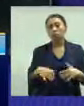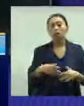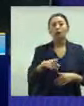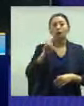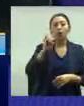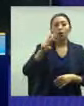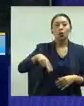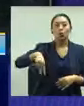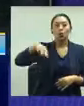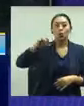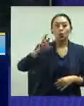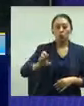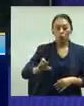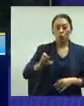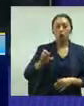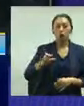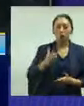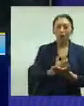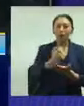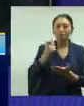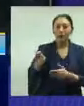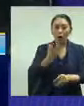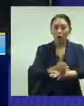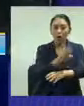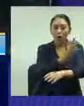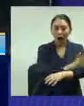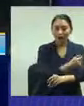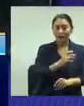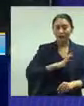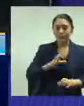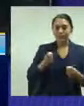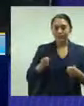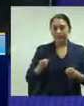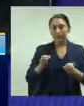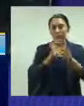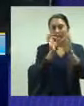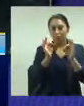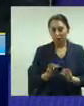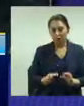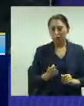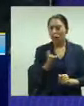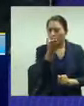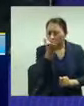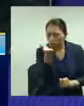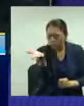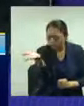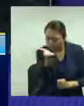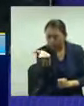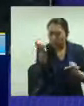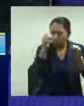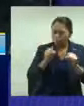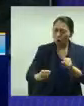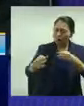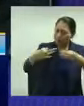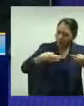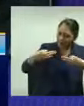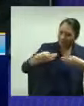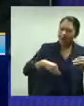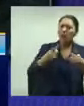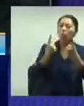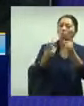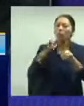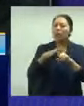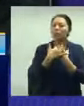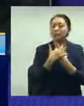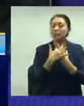UNOP, sobre el pago anticipado que se tiene que hacer, sobre la modalidad y todo. ¿Podría usted explicarnos cuál es la